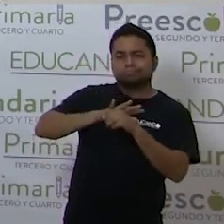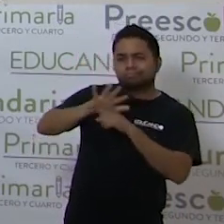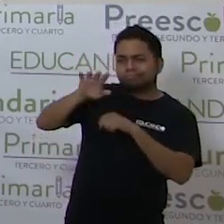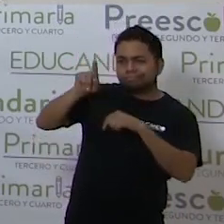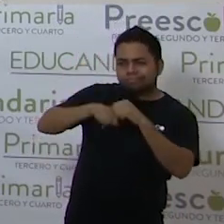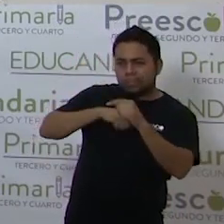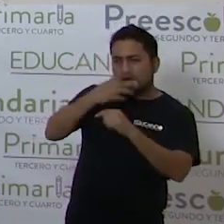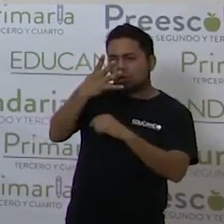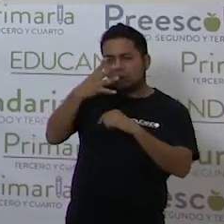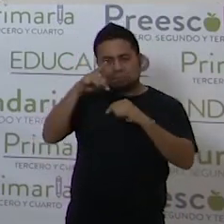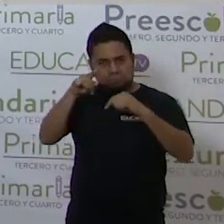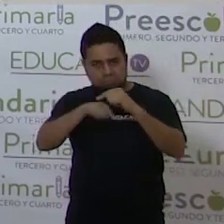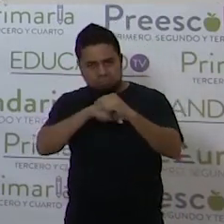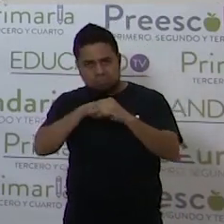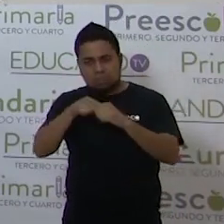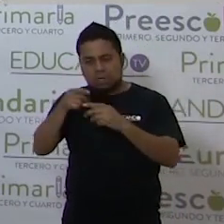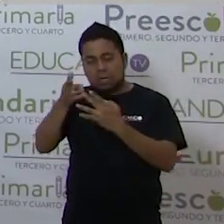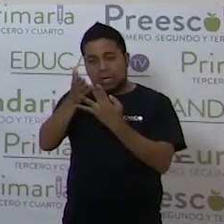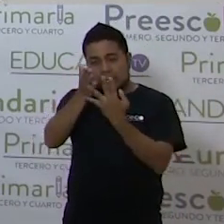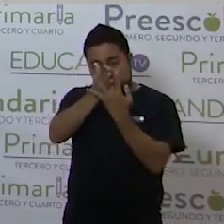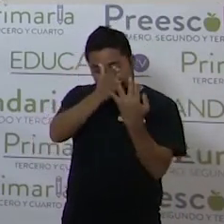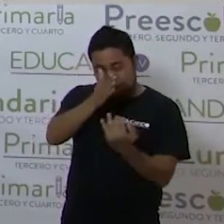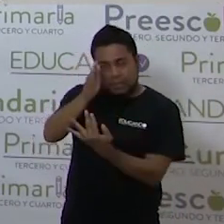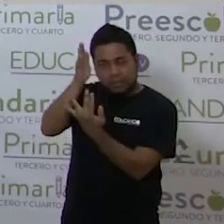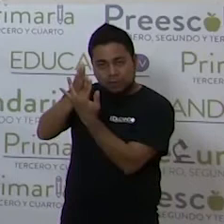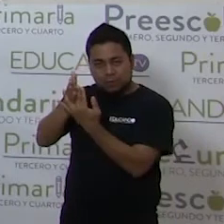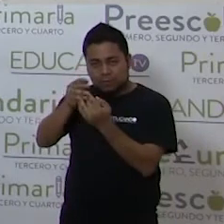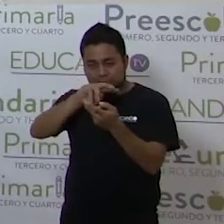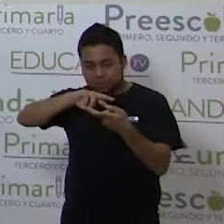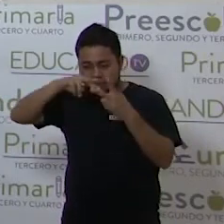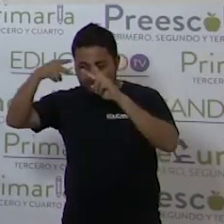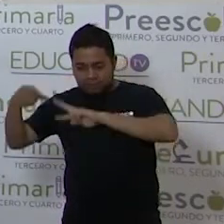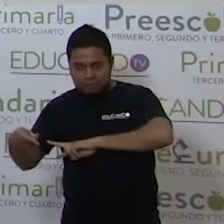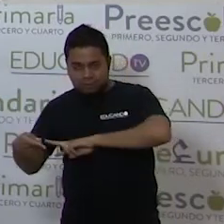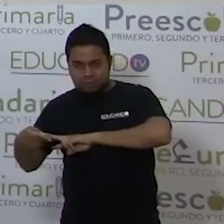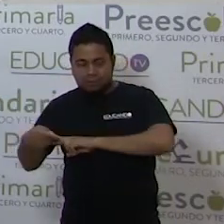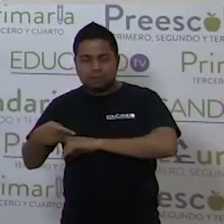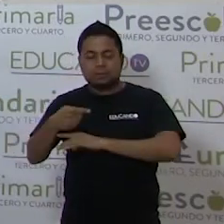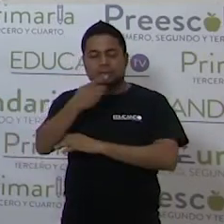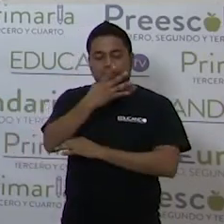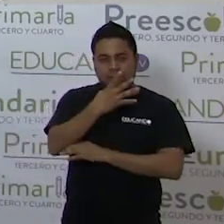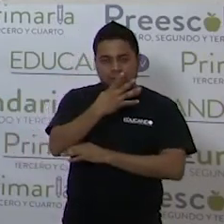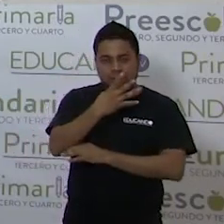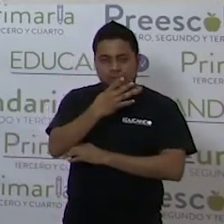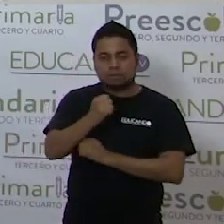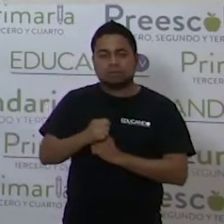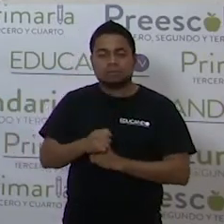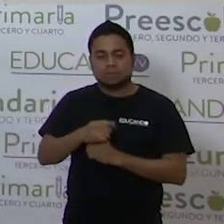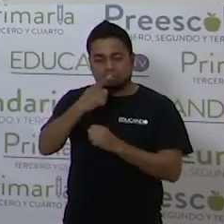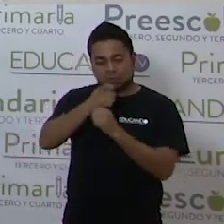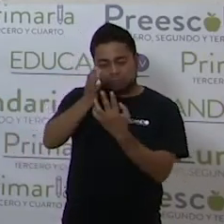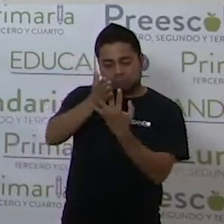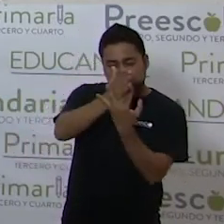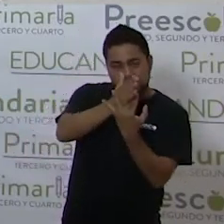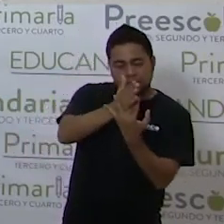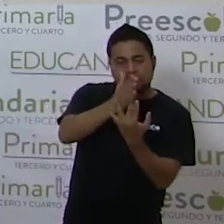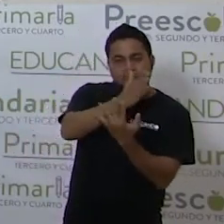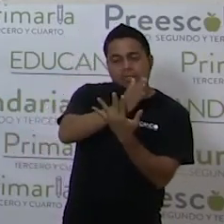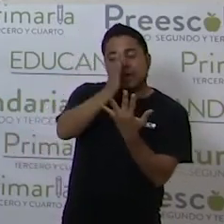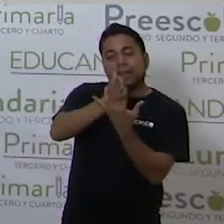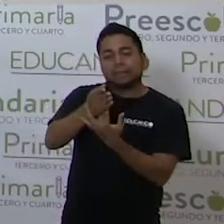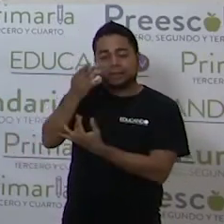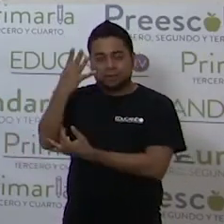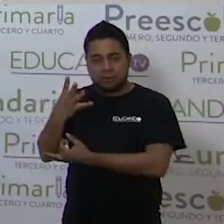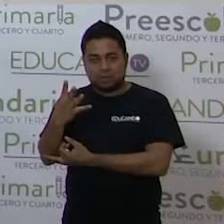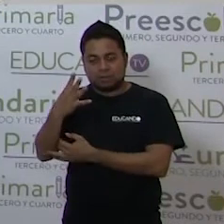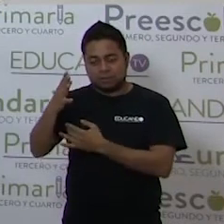4 entonces lo vamos a pasar dividiendo porque es la operación contraria vamos a dividir en el primer miembro por 4 entre 4